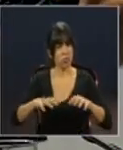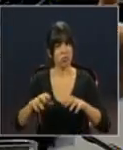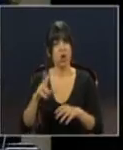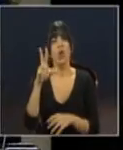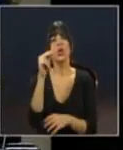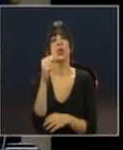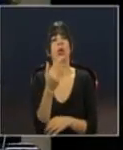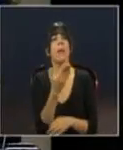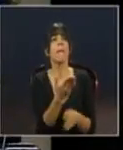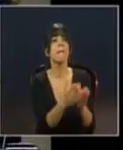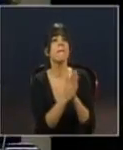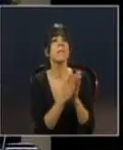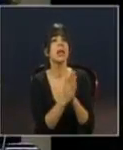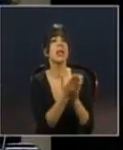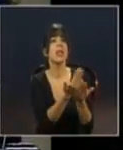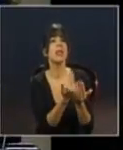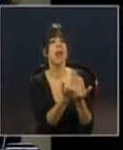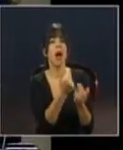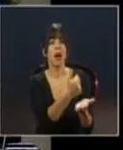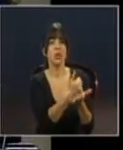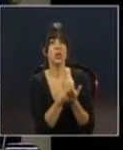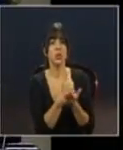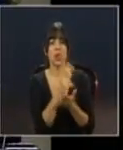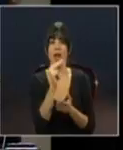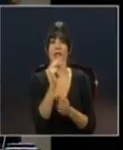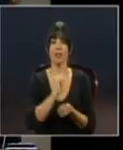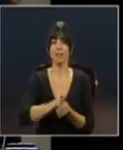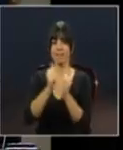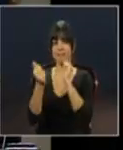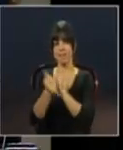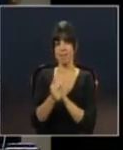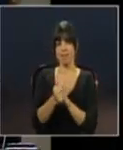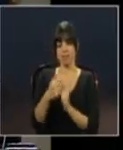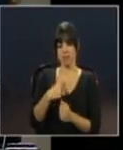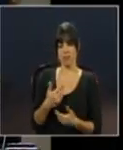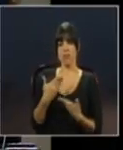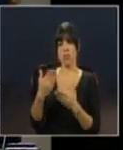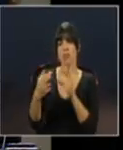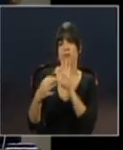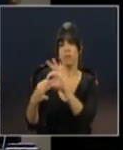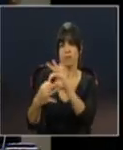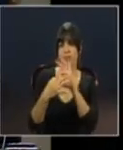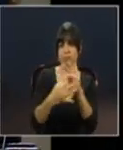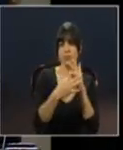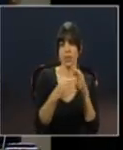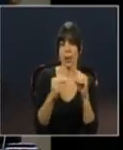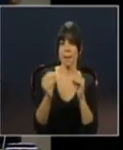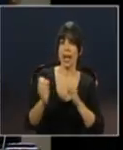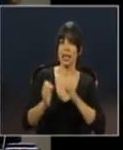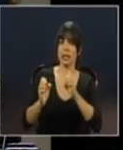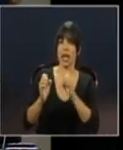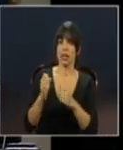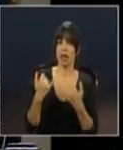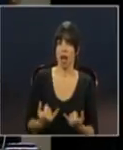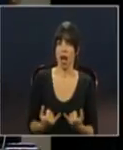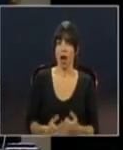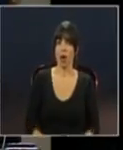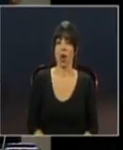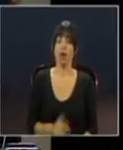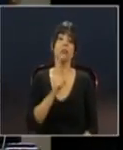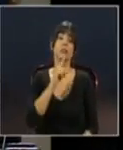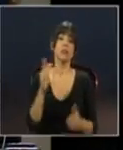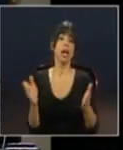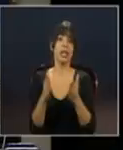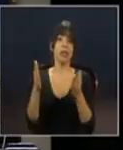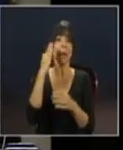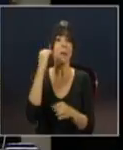extiende la mano para recibir dádivas, sino que la tiende en busca de alianzas estratégicas, ciertamente estimuladas